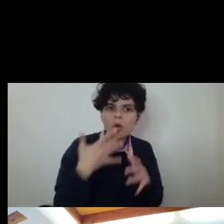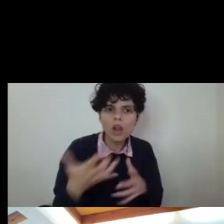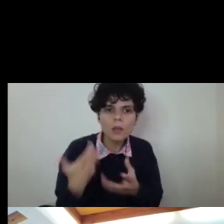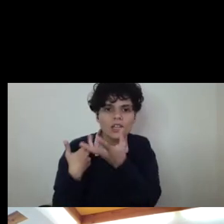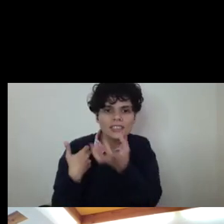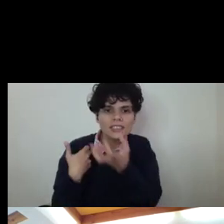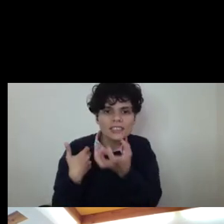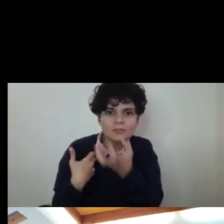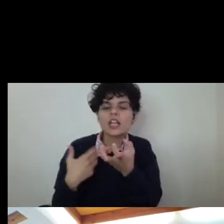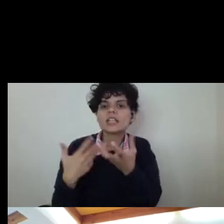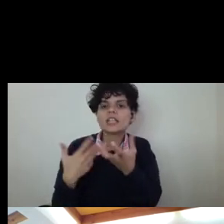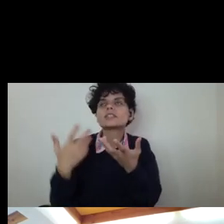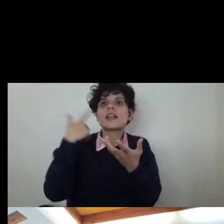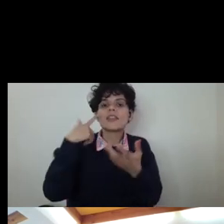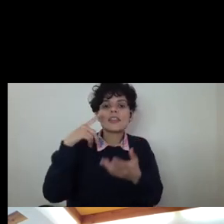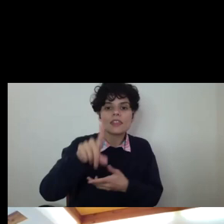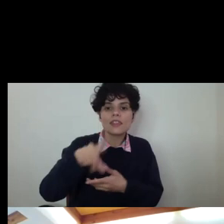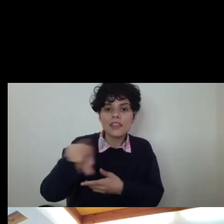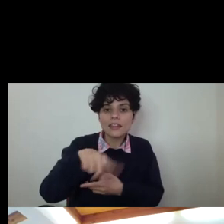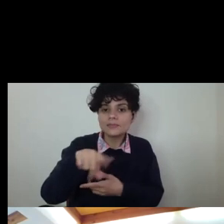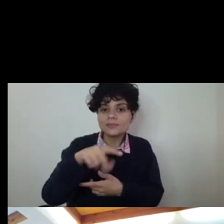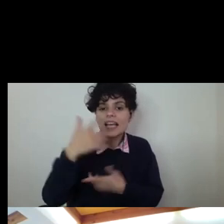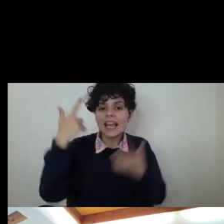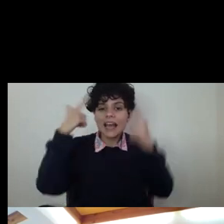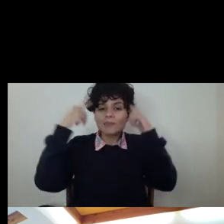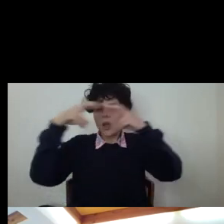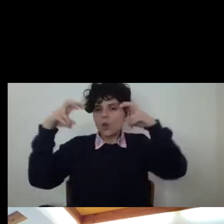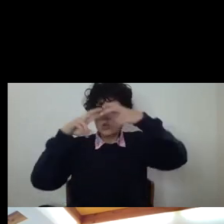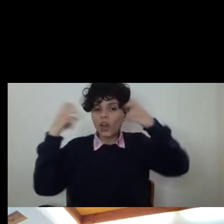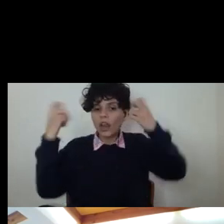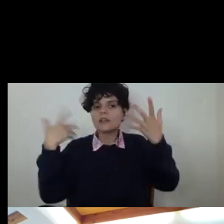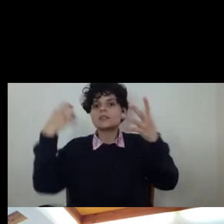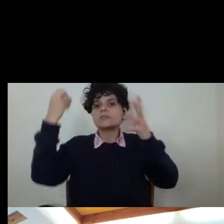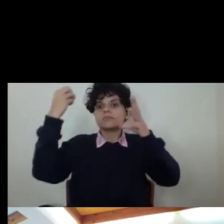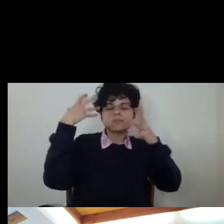neuronal. Esa es la gran pregunta y eso es lo que quiero compartir con ustedes hoy día.